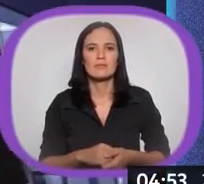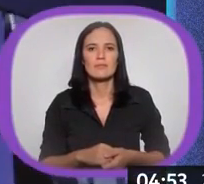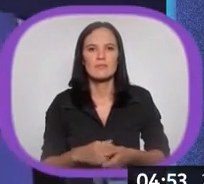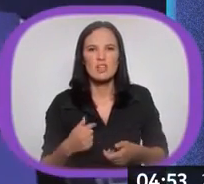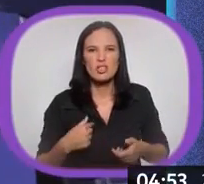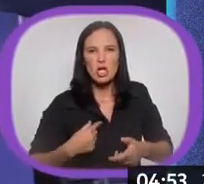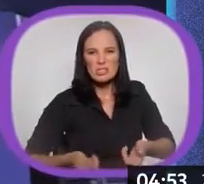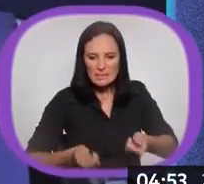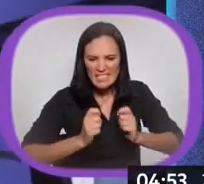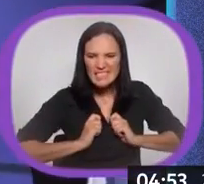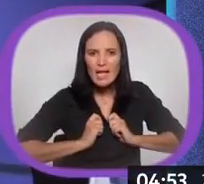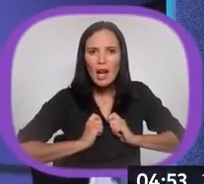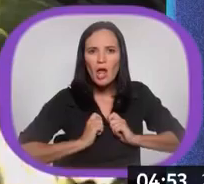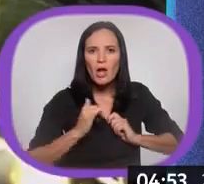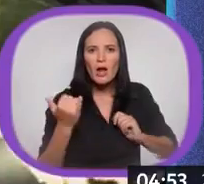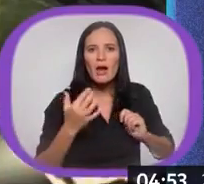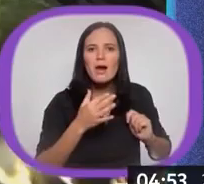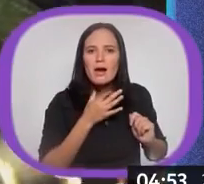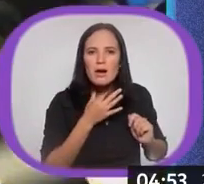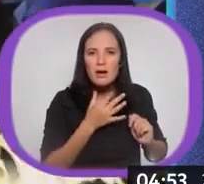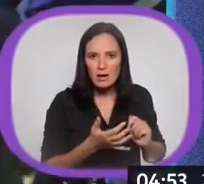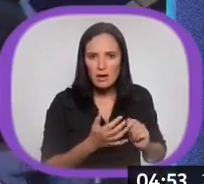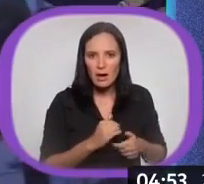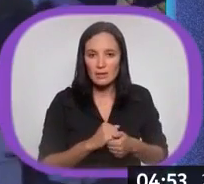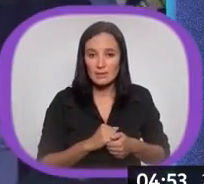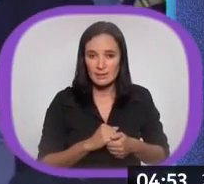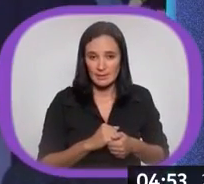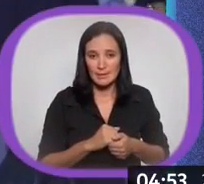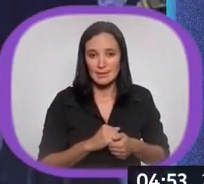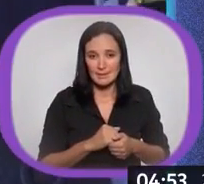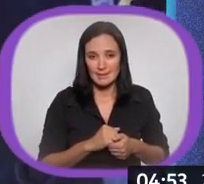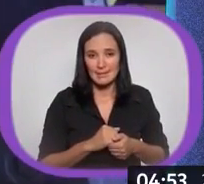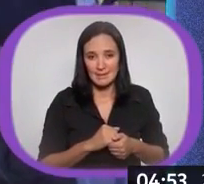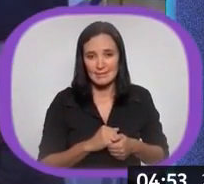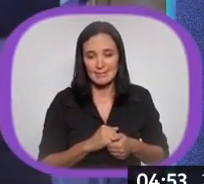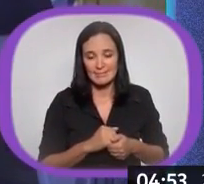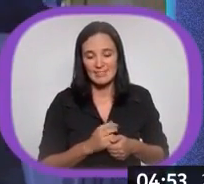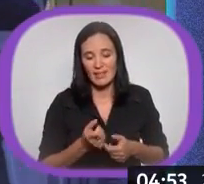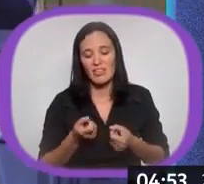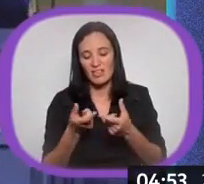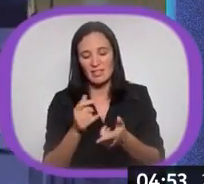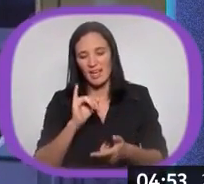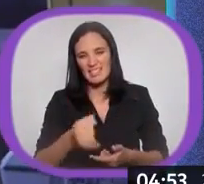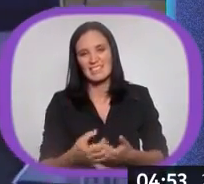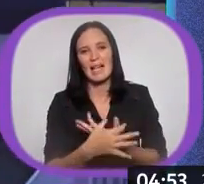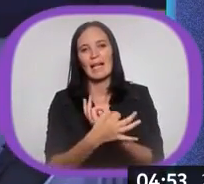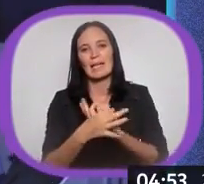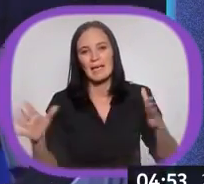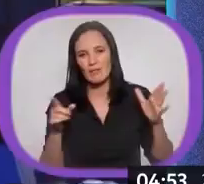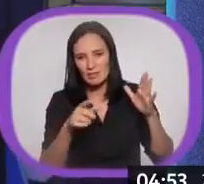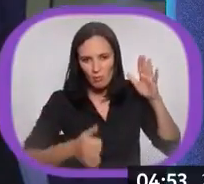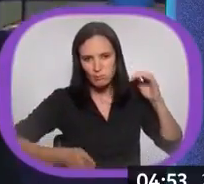¡Tankor quiere recompensas! Y la recibirás, amigo mío. Te has ganado la